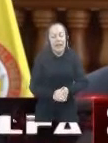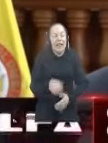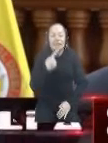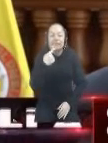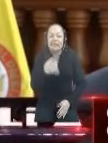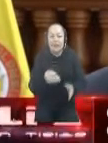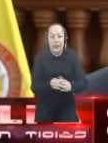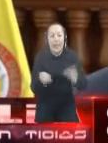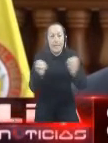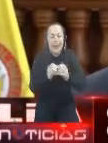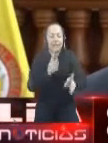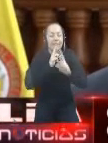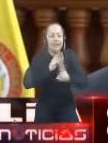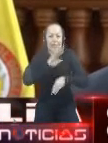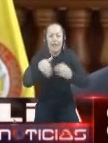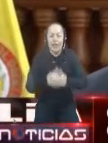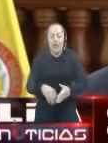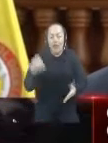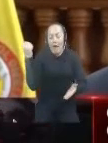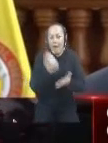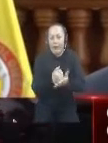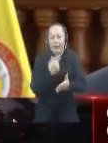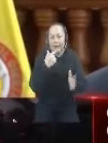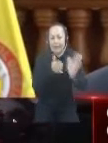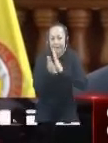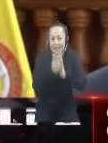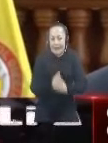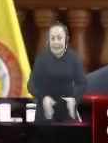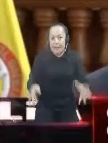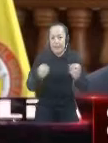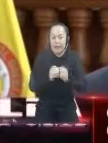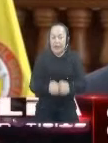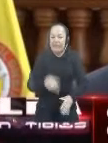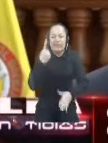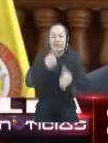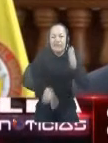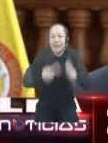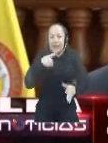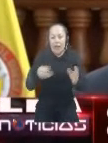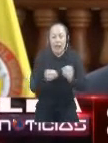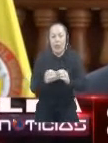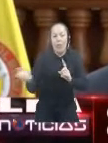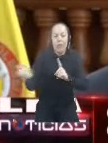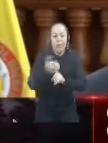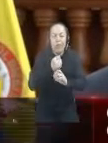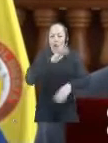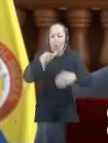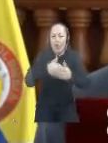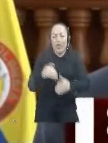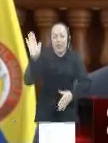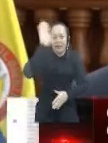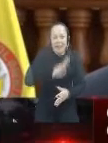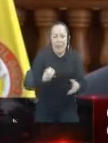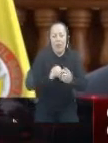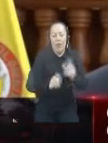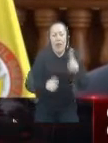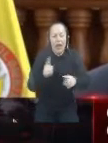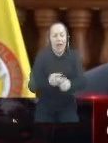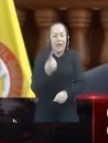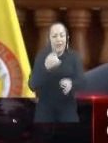de responder a las obligaciones que encuentra el departamento como consecuencia de fallos